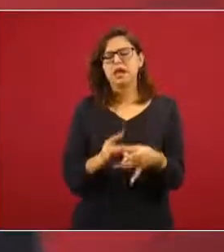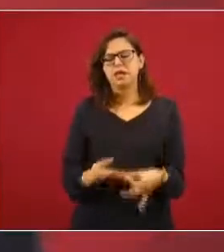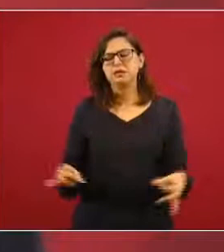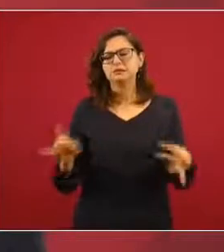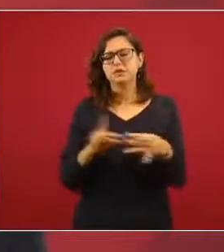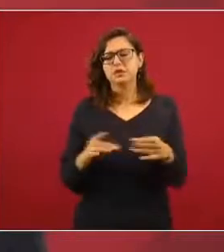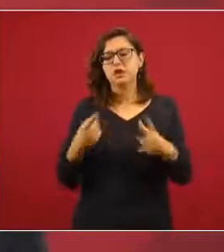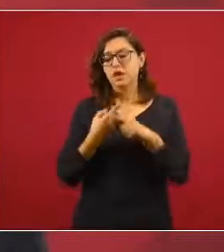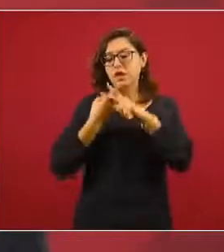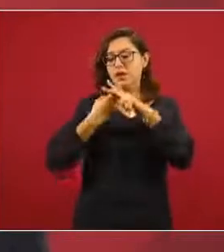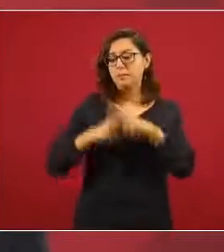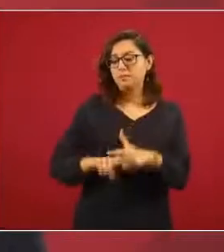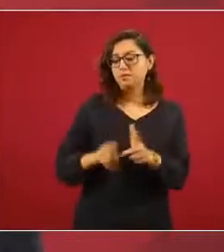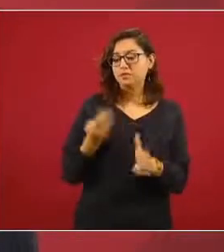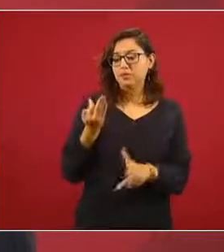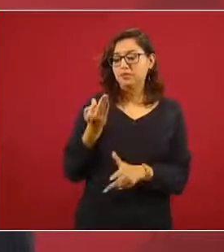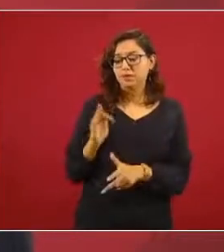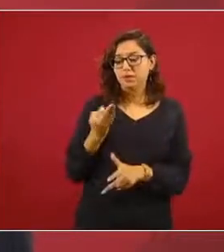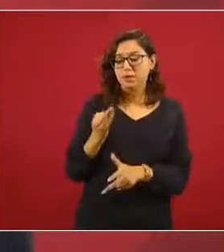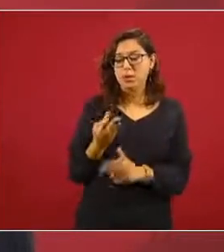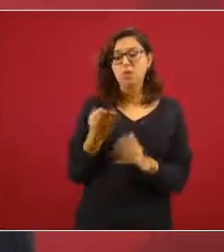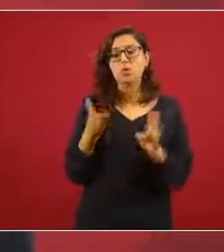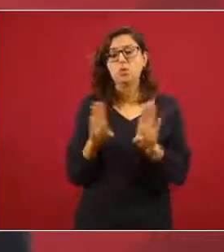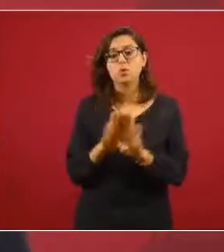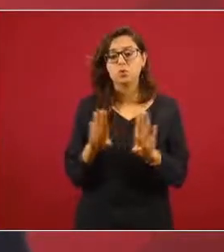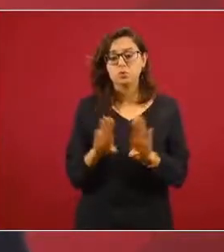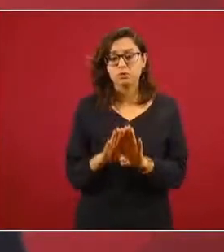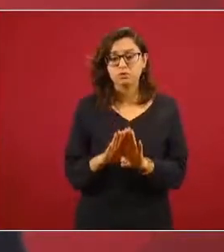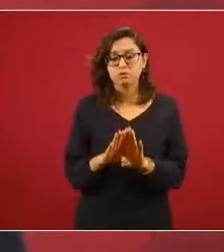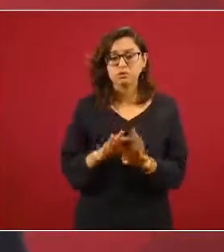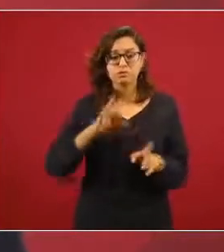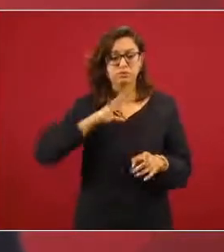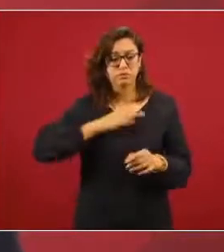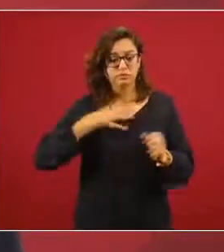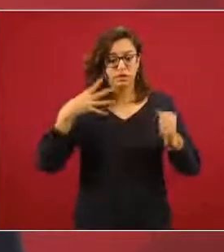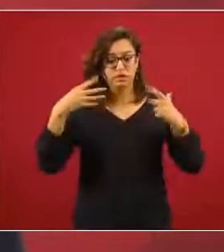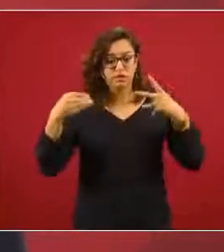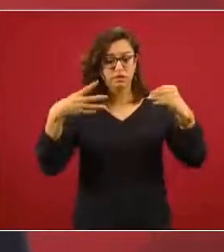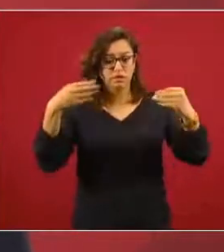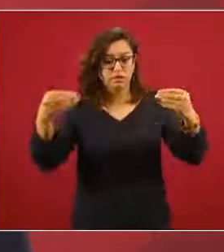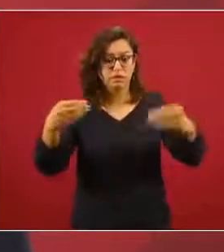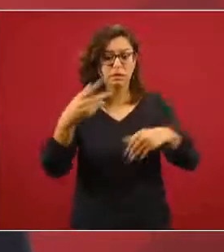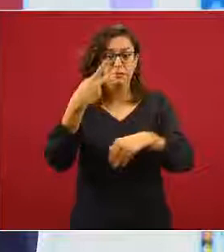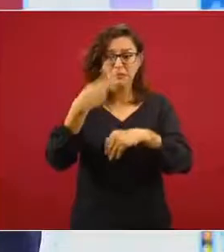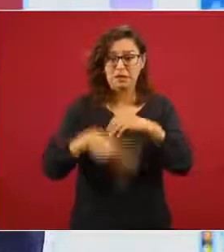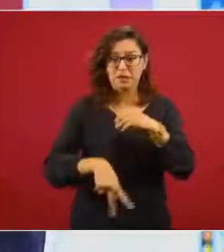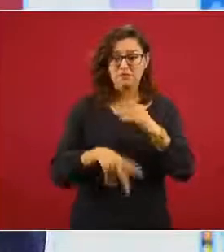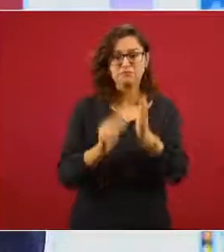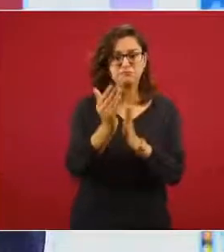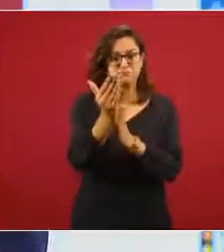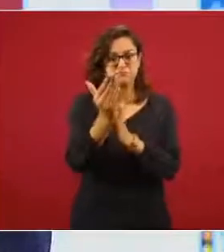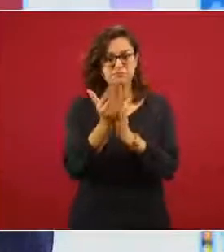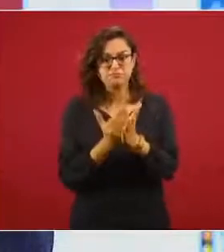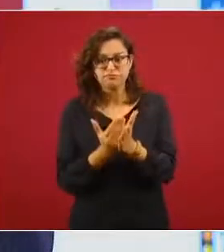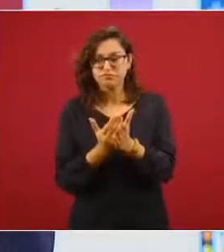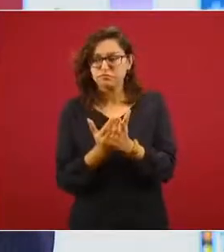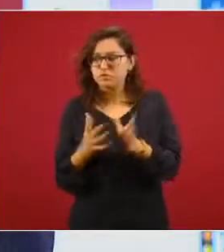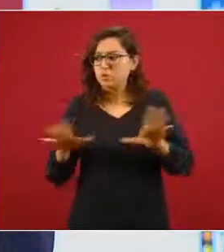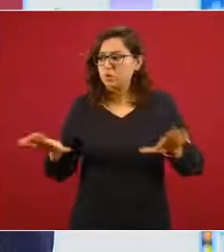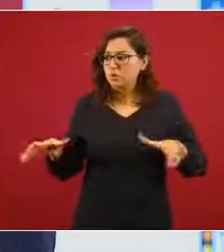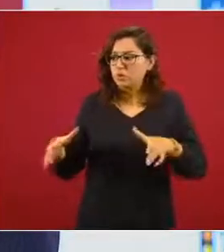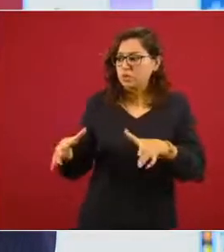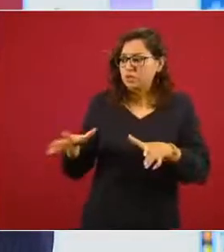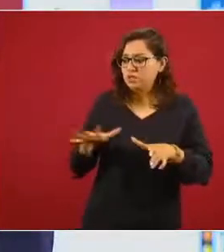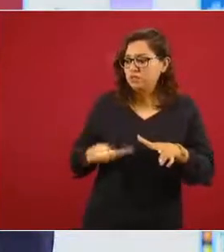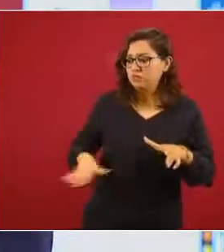desde febrero, que es las estrategias de mitigación de riesgos, de mitigación comunitaria,